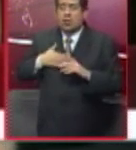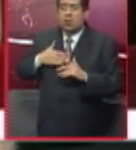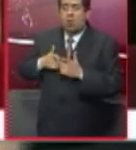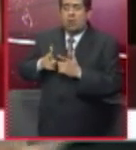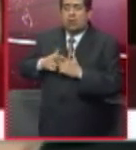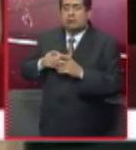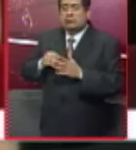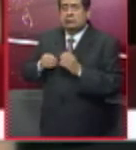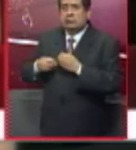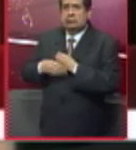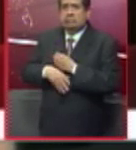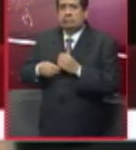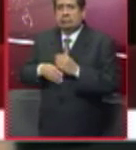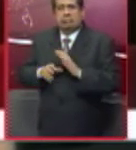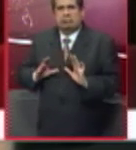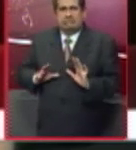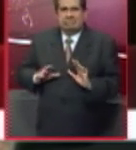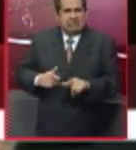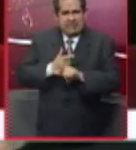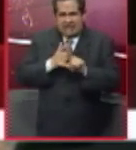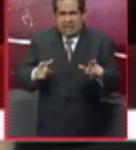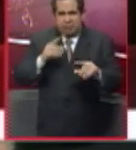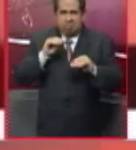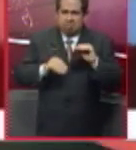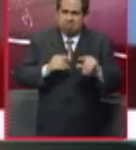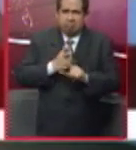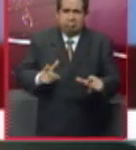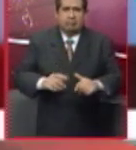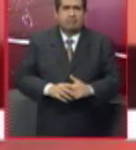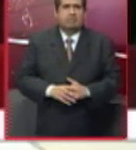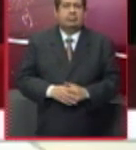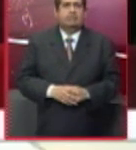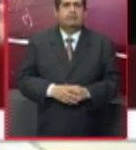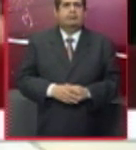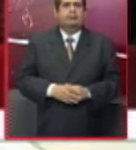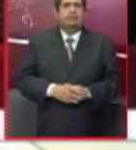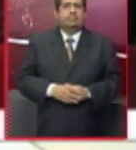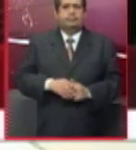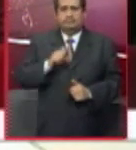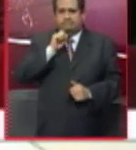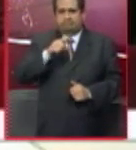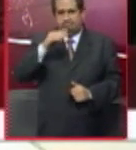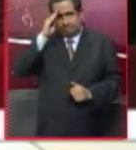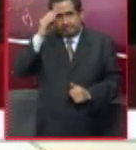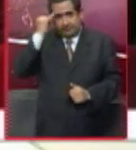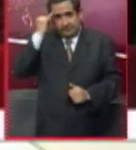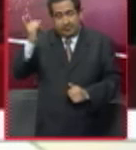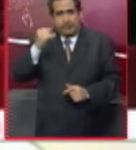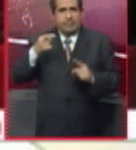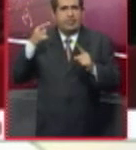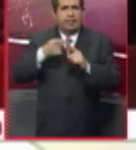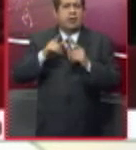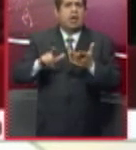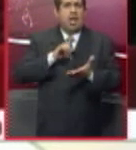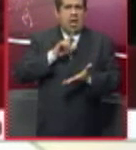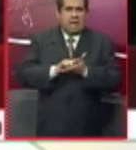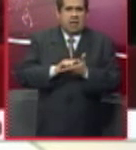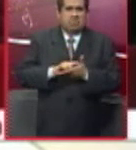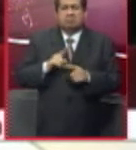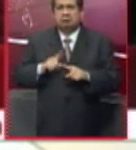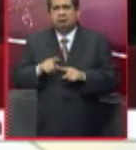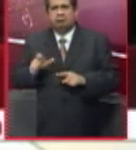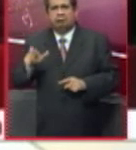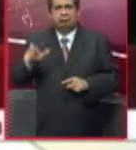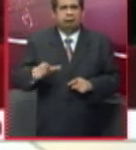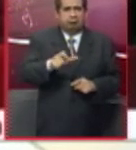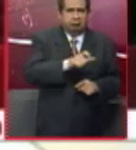información desde el Estado. Pues tenemos contemplado el objeto de la ley, los